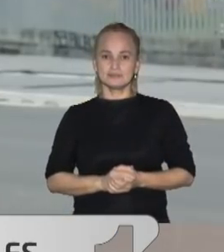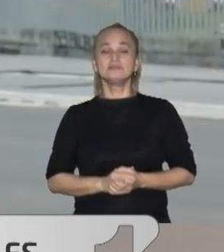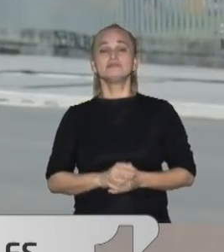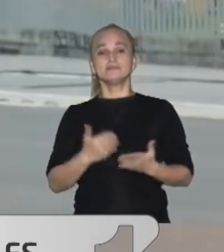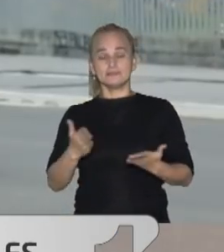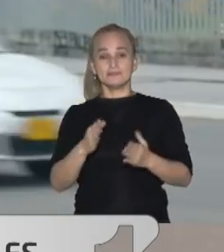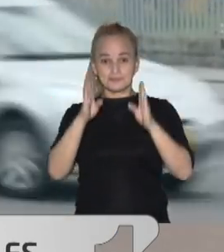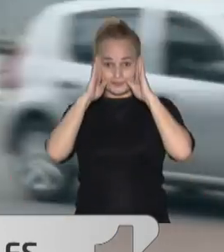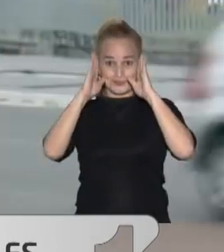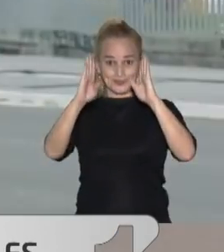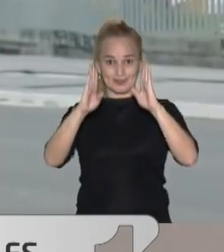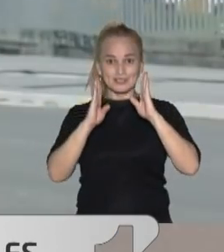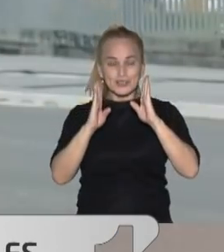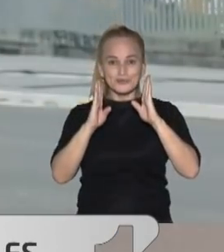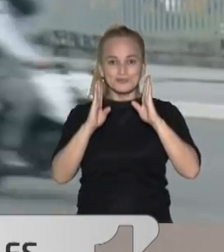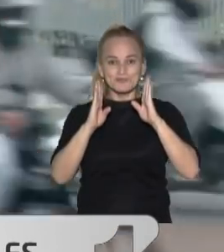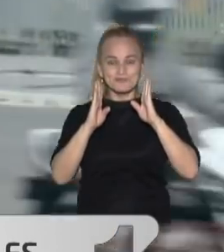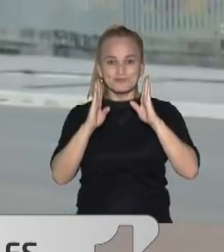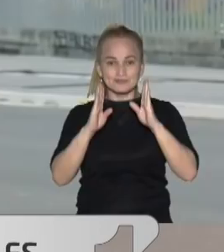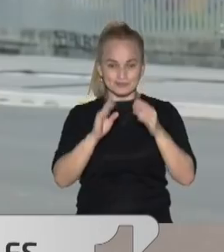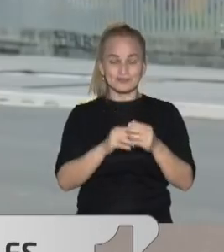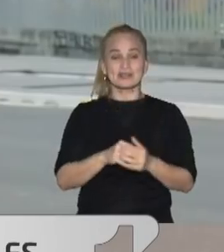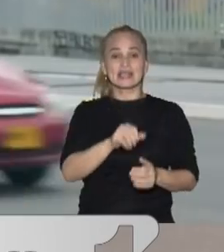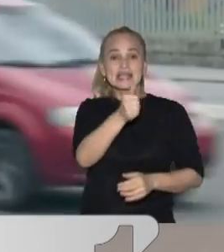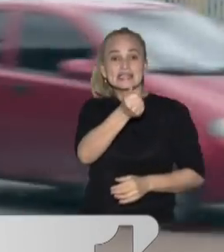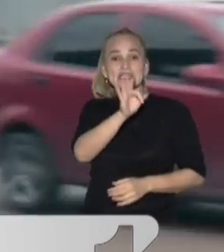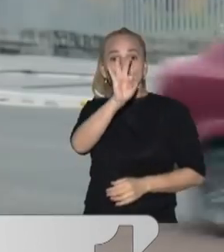Y mucha atención a esta cifra,